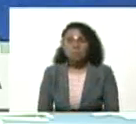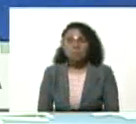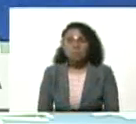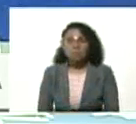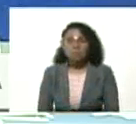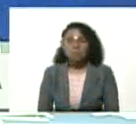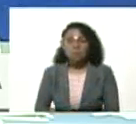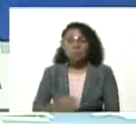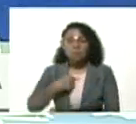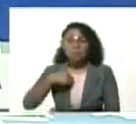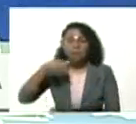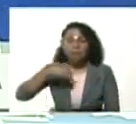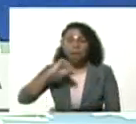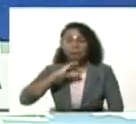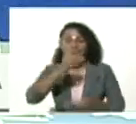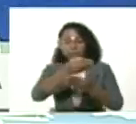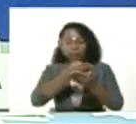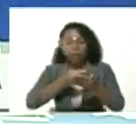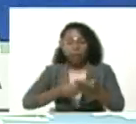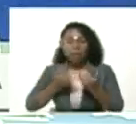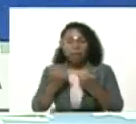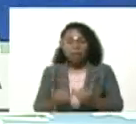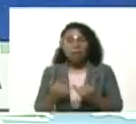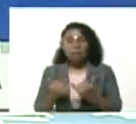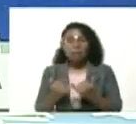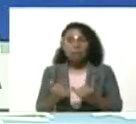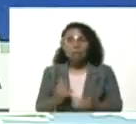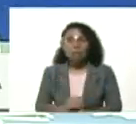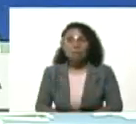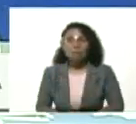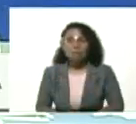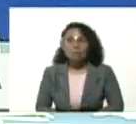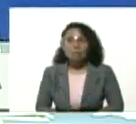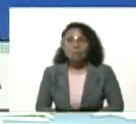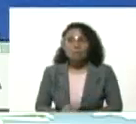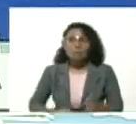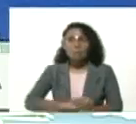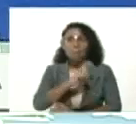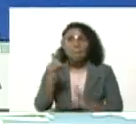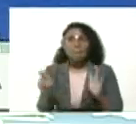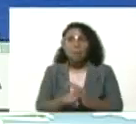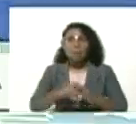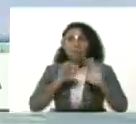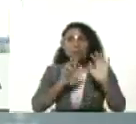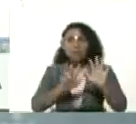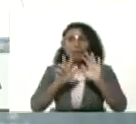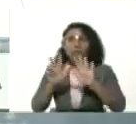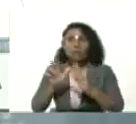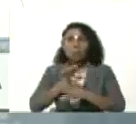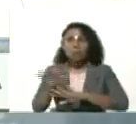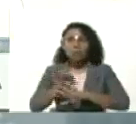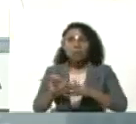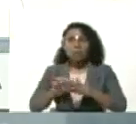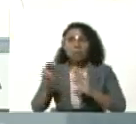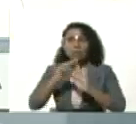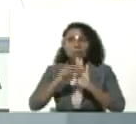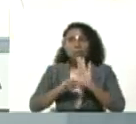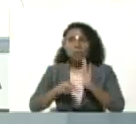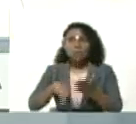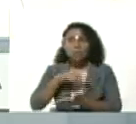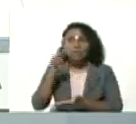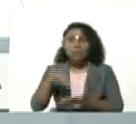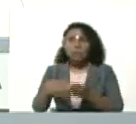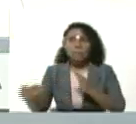Bien, tengo aquí el informe actualizado. Un total de 88 municipios a nivel nacional han